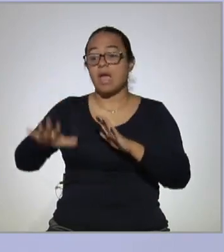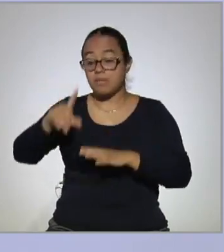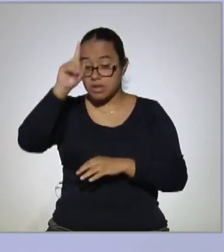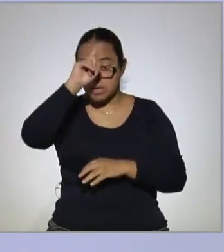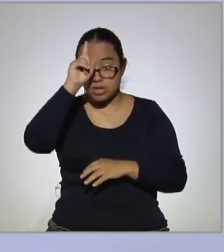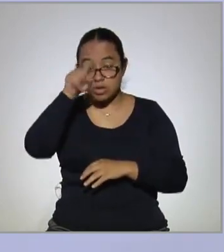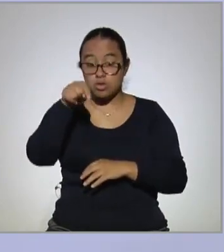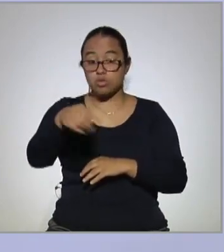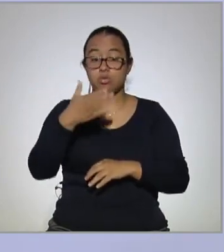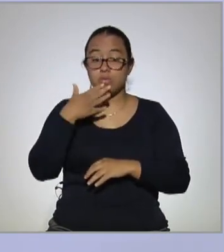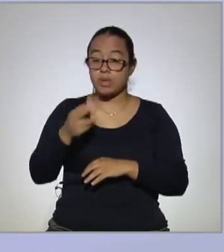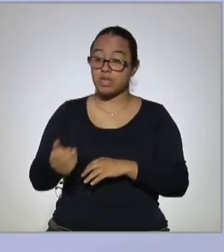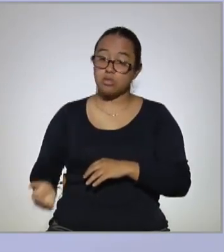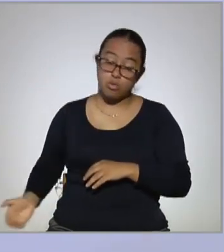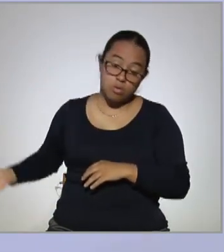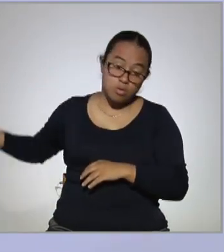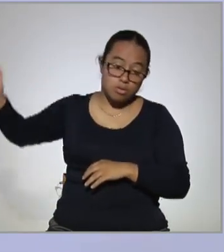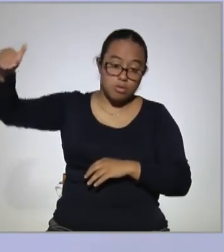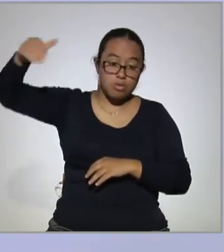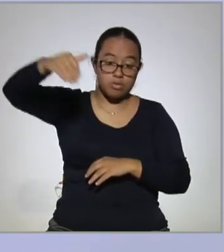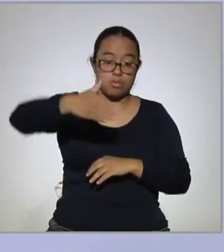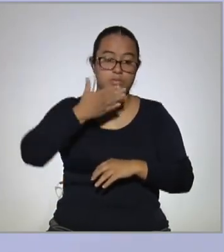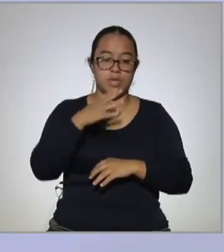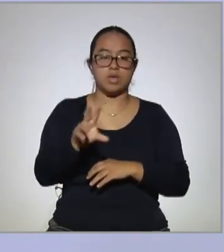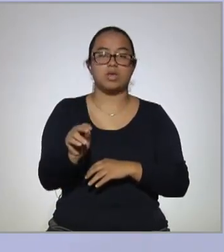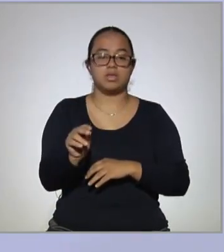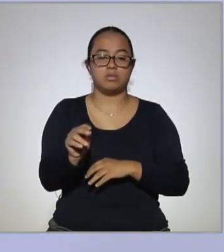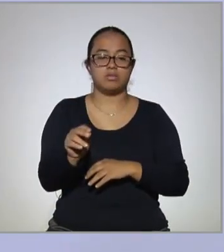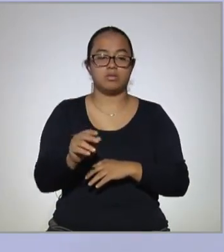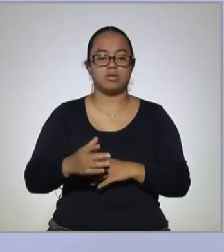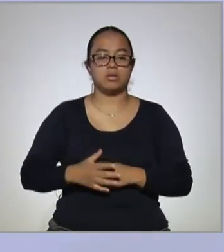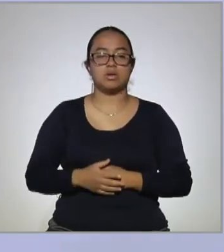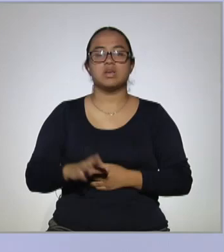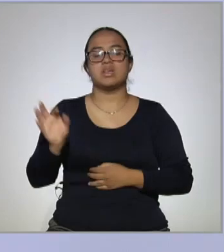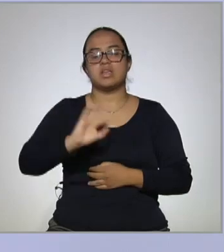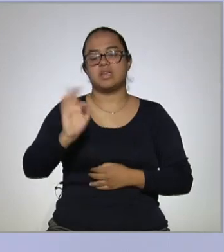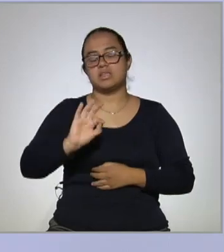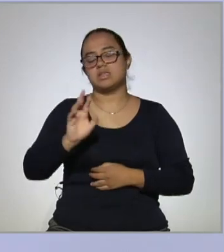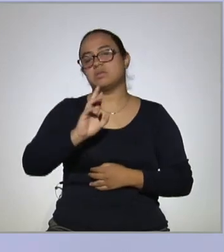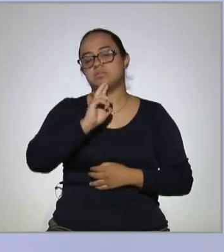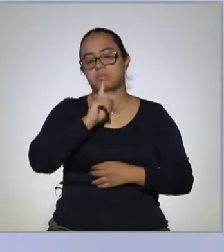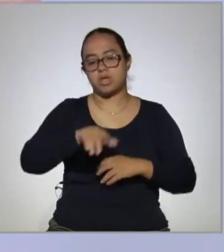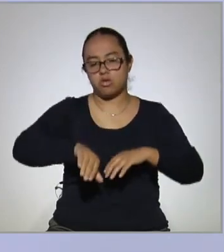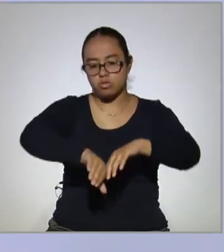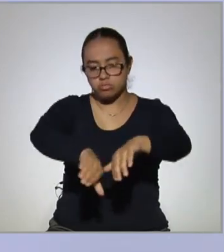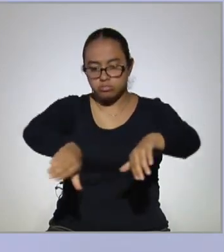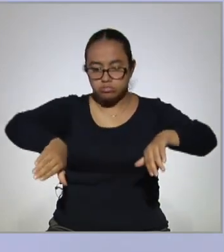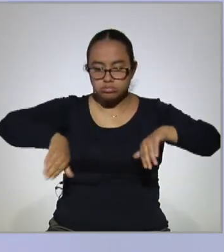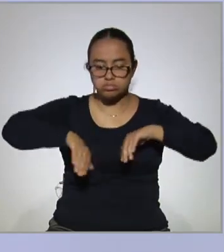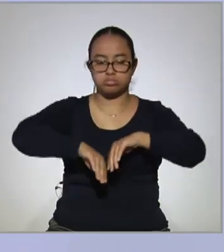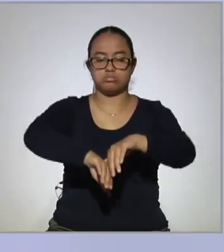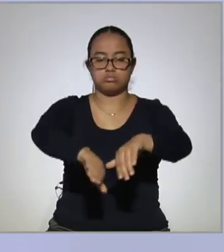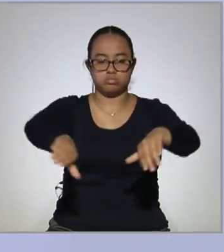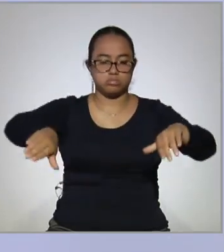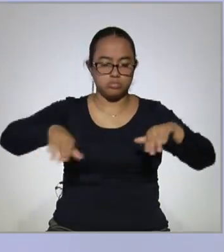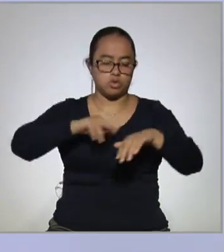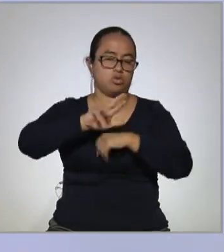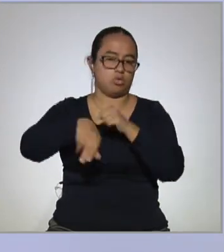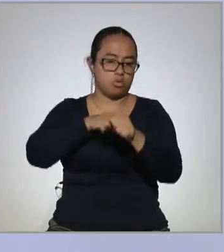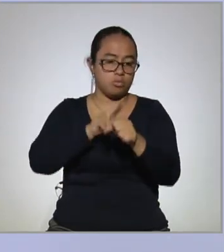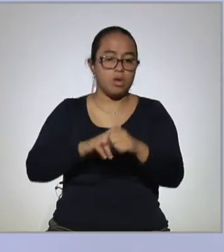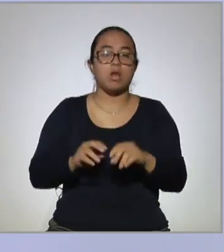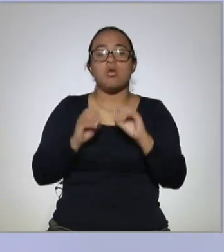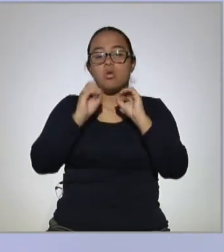oye, ya no estás haciendo bien tu brazada. Quizás hacer la brazada por abajo del nivel de los hombros o inclusive